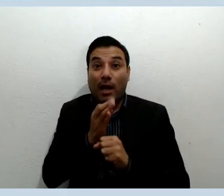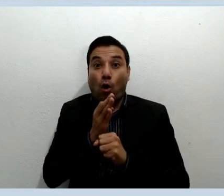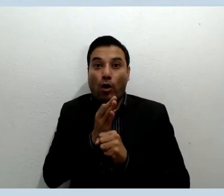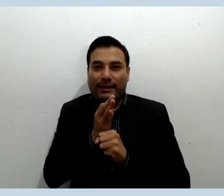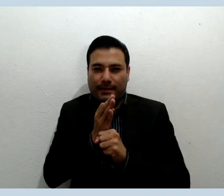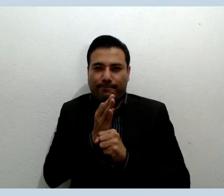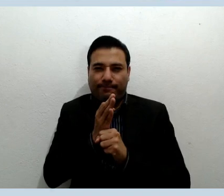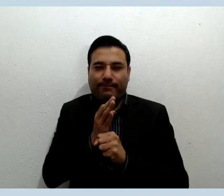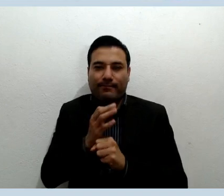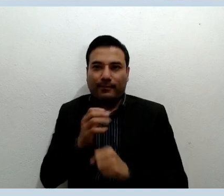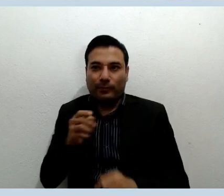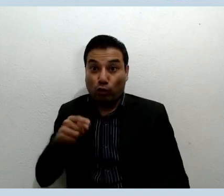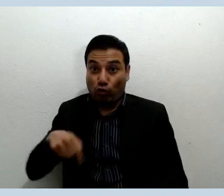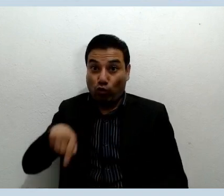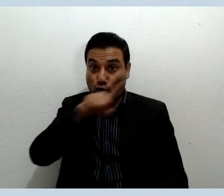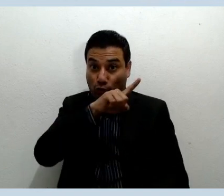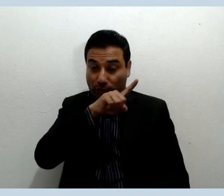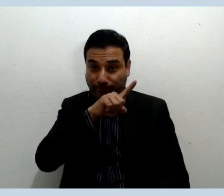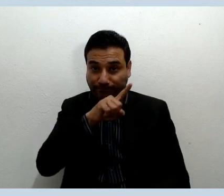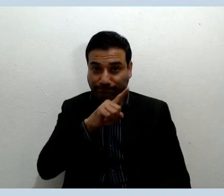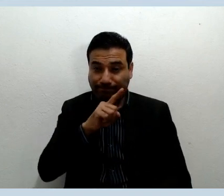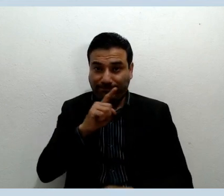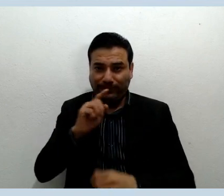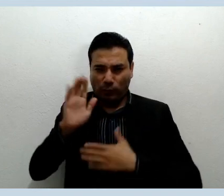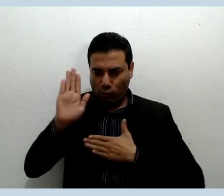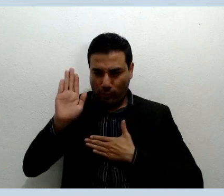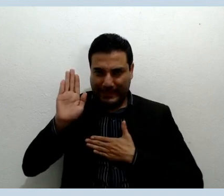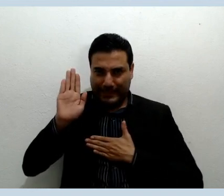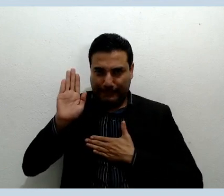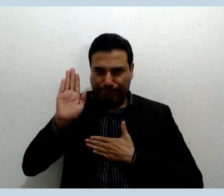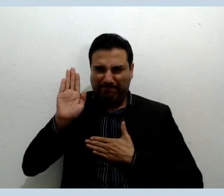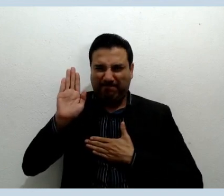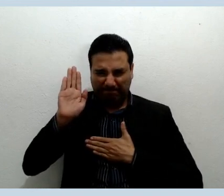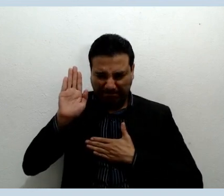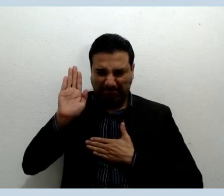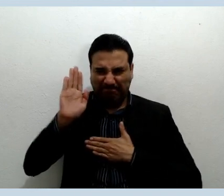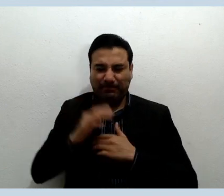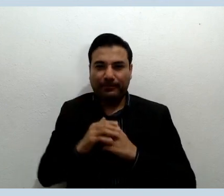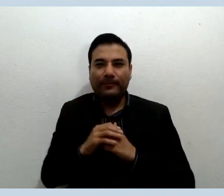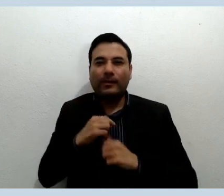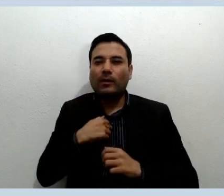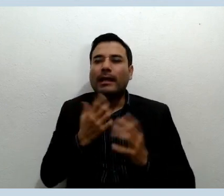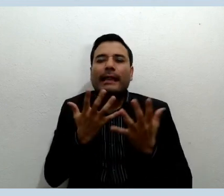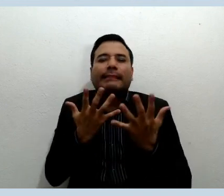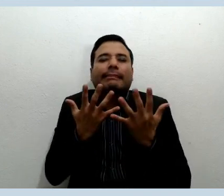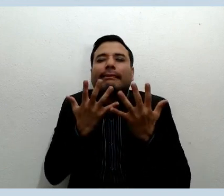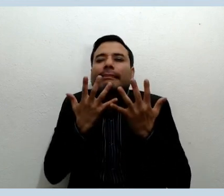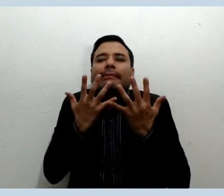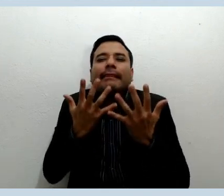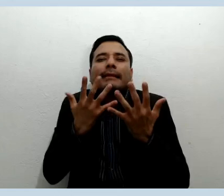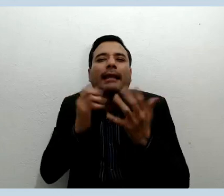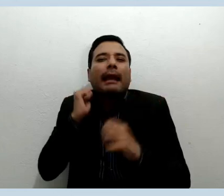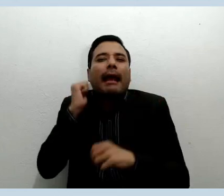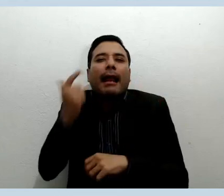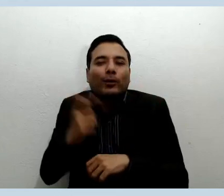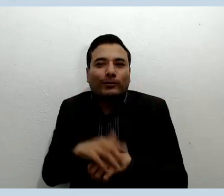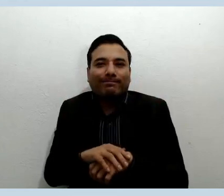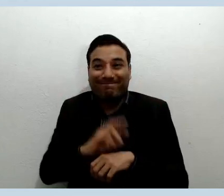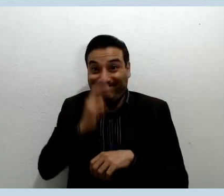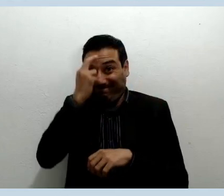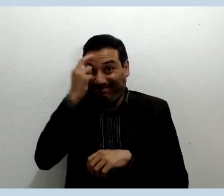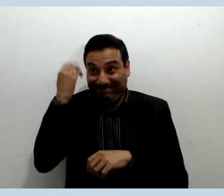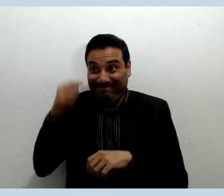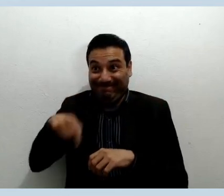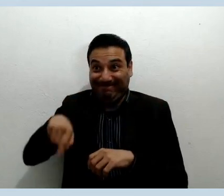una promesa hoy nosotras con apuntes que es desear algo como dice el manifiesto no somos la